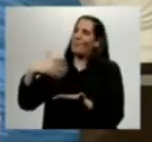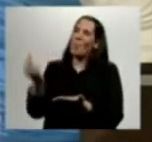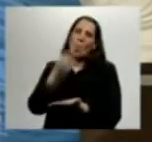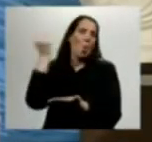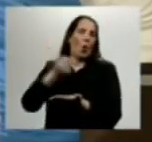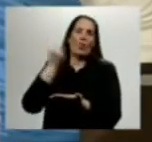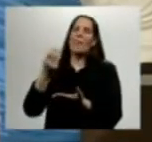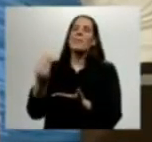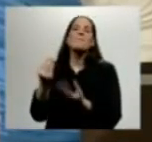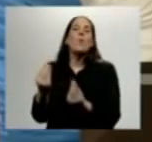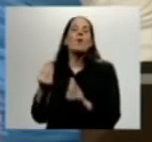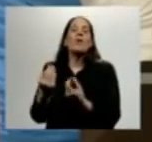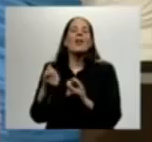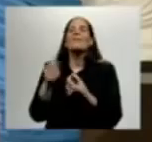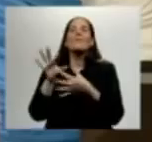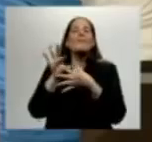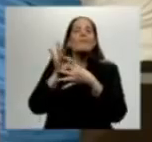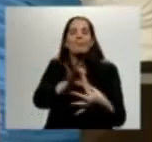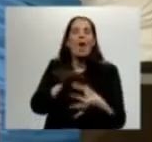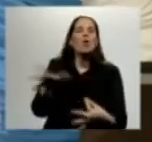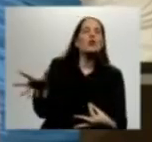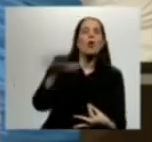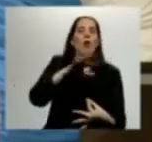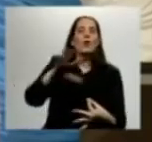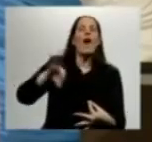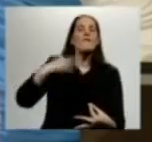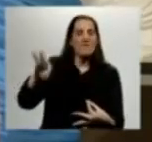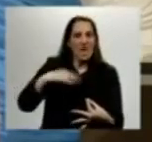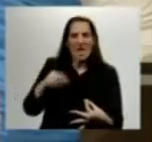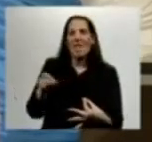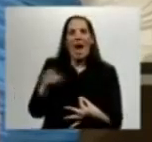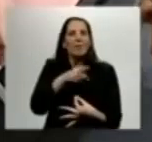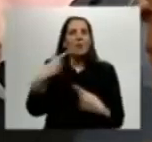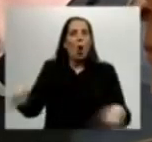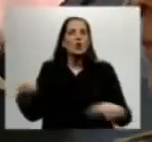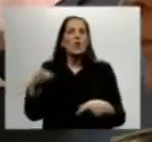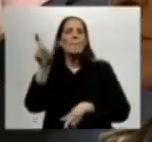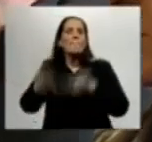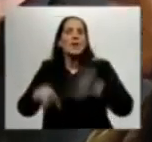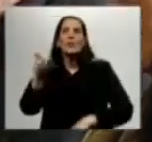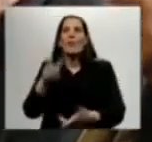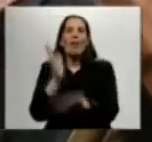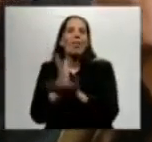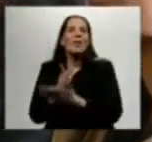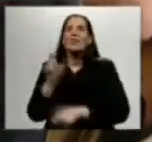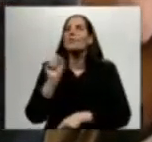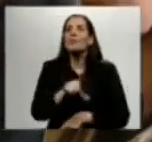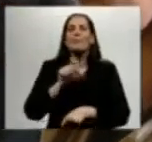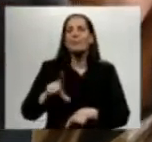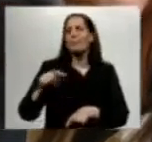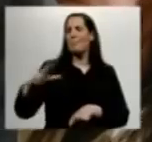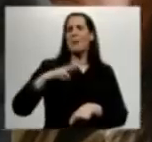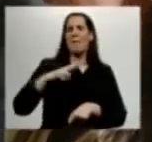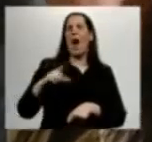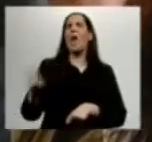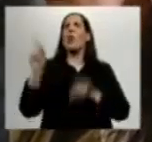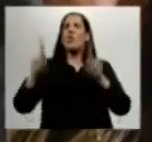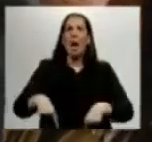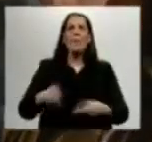rige la vida cotidiana de las personas en sus derechos personales, personalísimos,